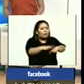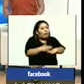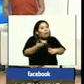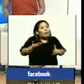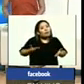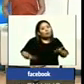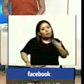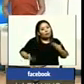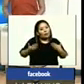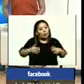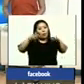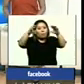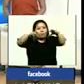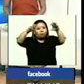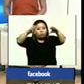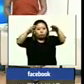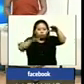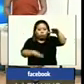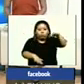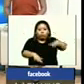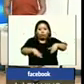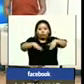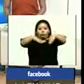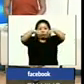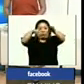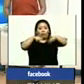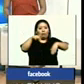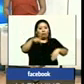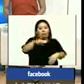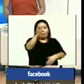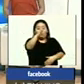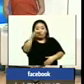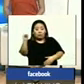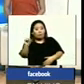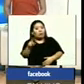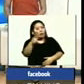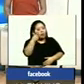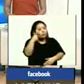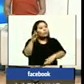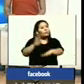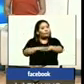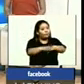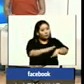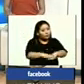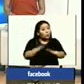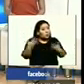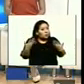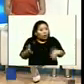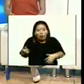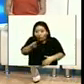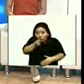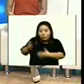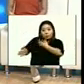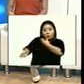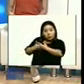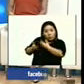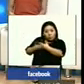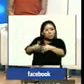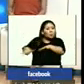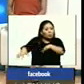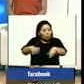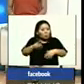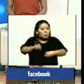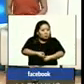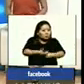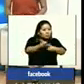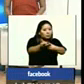posibilidades de inundaciones en algunos puntos del territorio nacional. Así es que ahí está la advertencia y al tener los datos del sismo se los vamos a dar